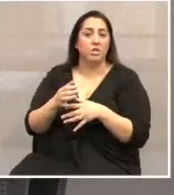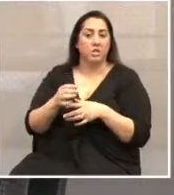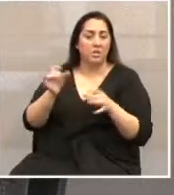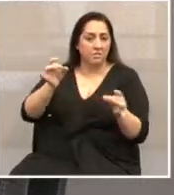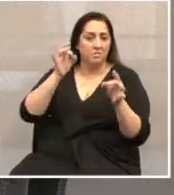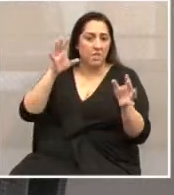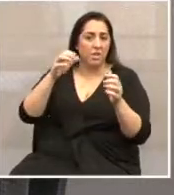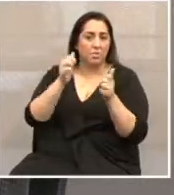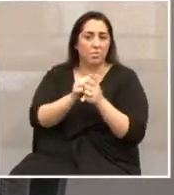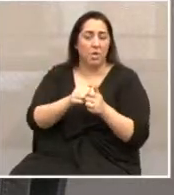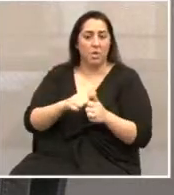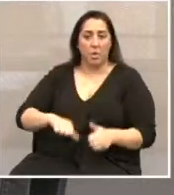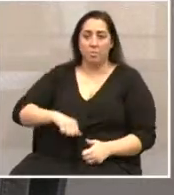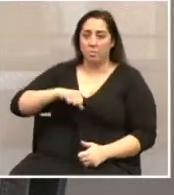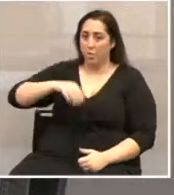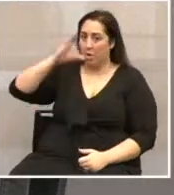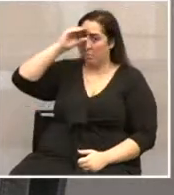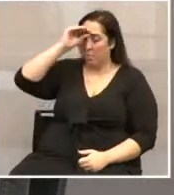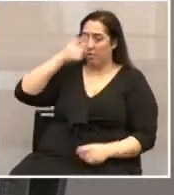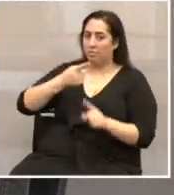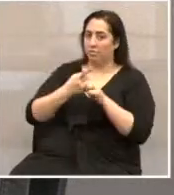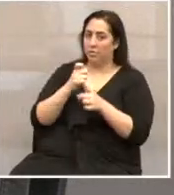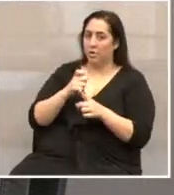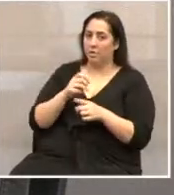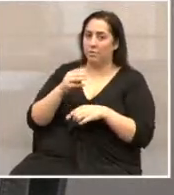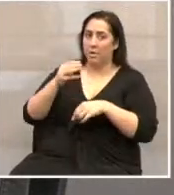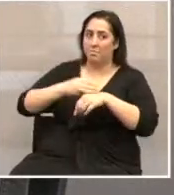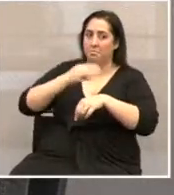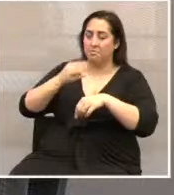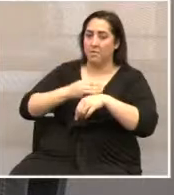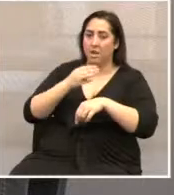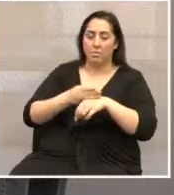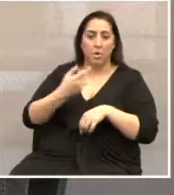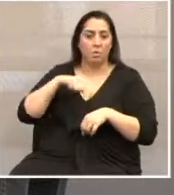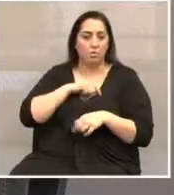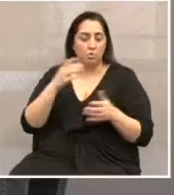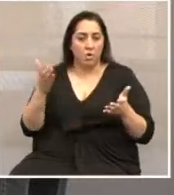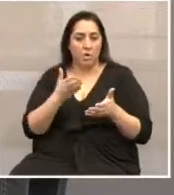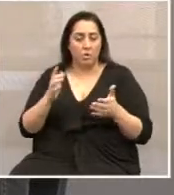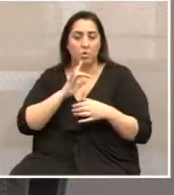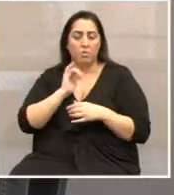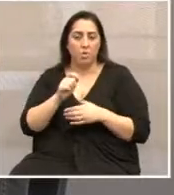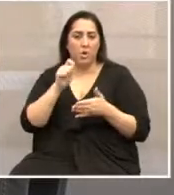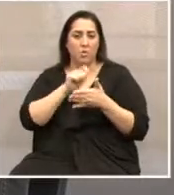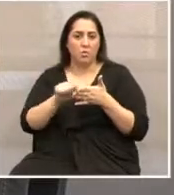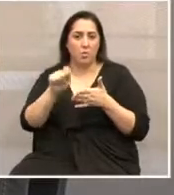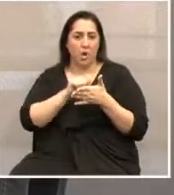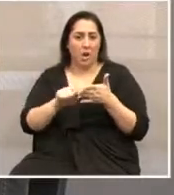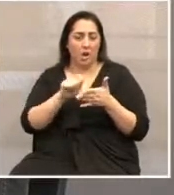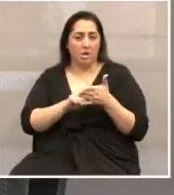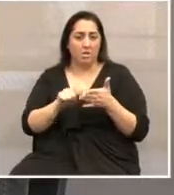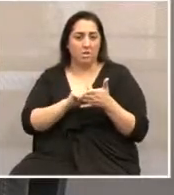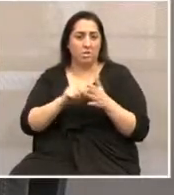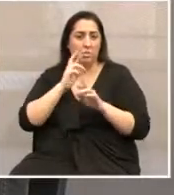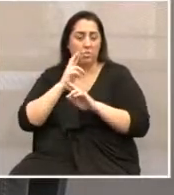Y también nosotros estamos aquí para causar y escribir un reportaje a